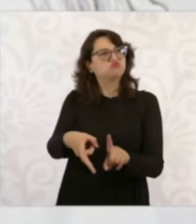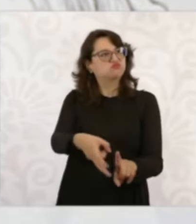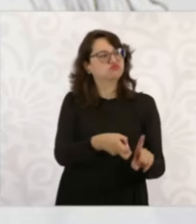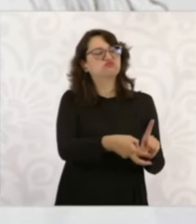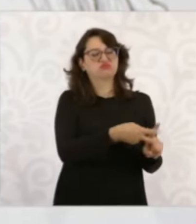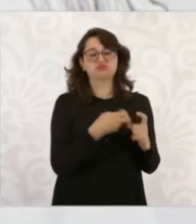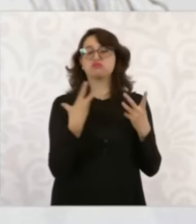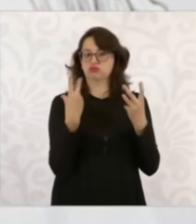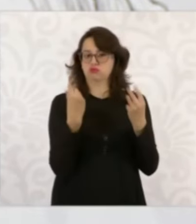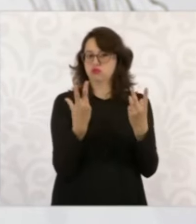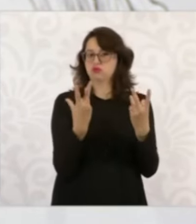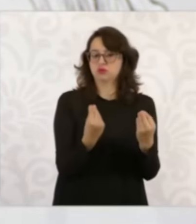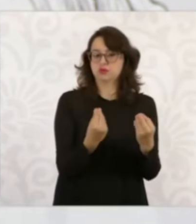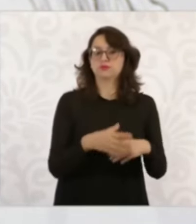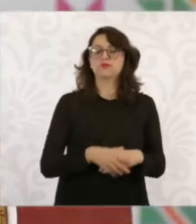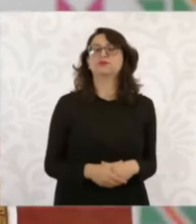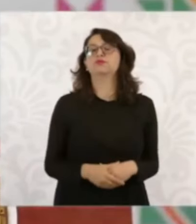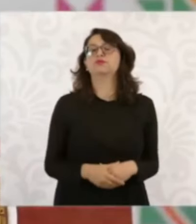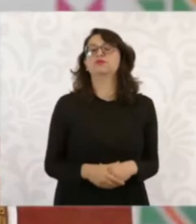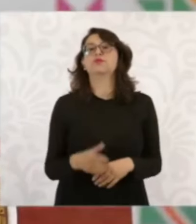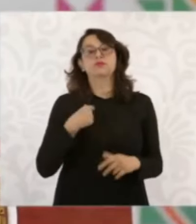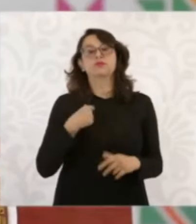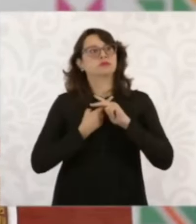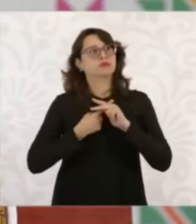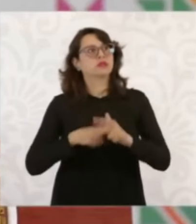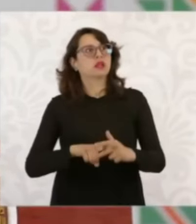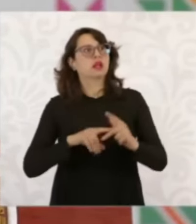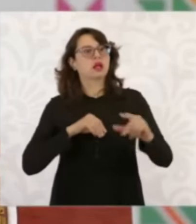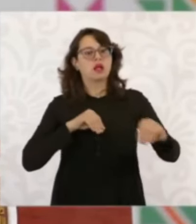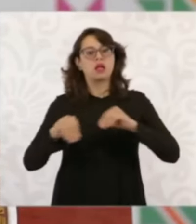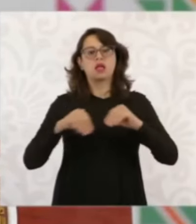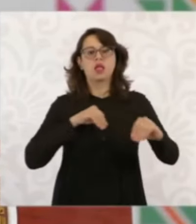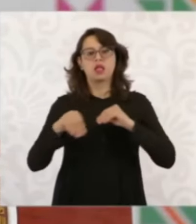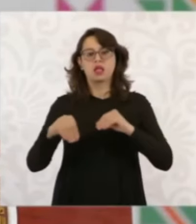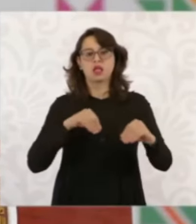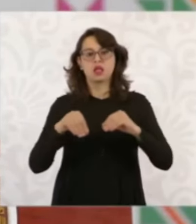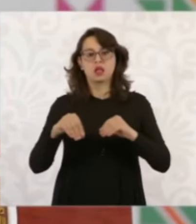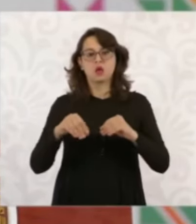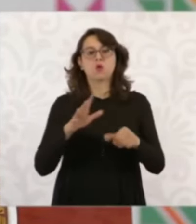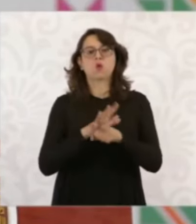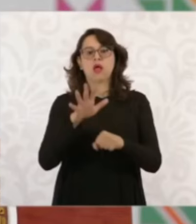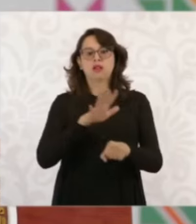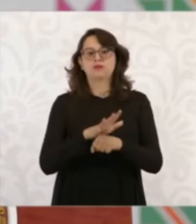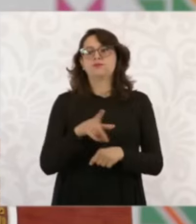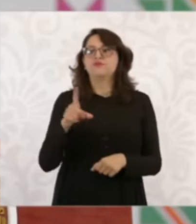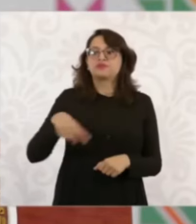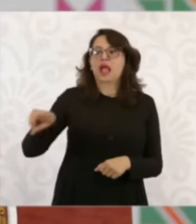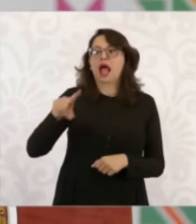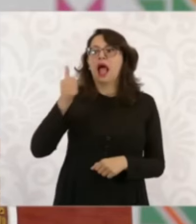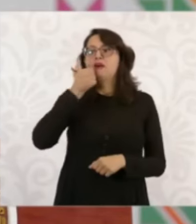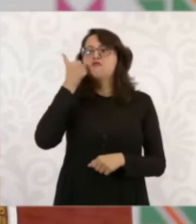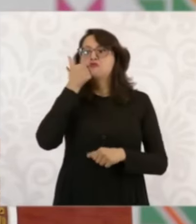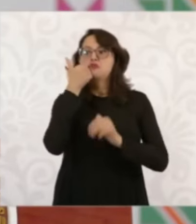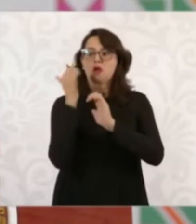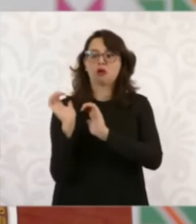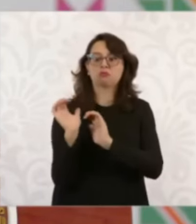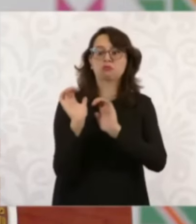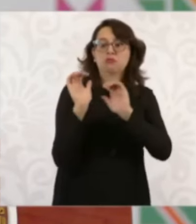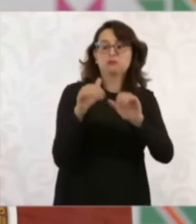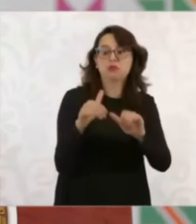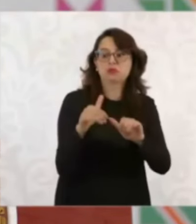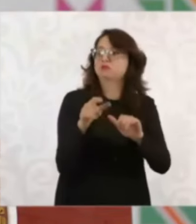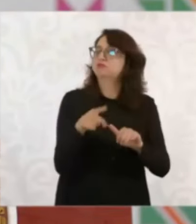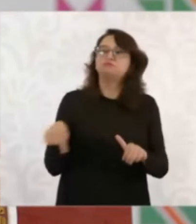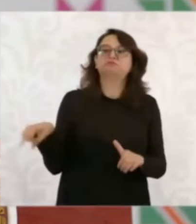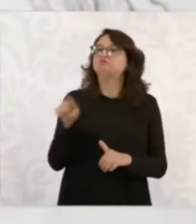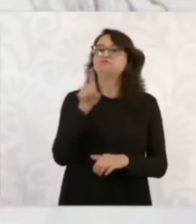La primera movilización en la que yo participé fue en el movimiento de rechazados. Jóvenes que no habían